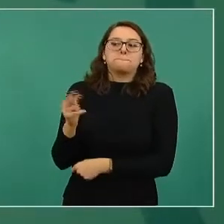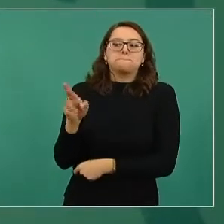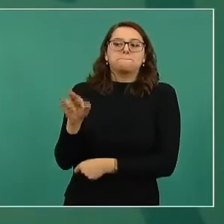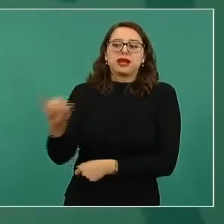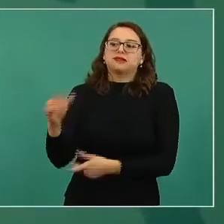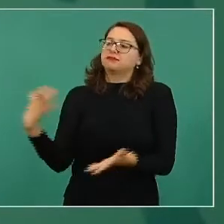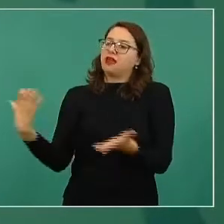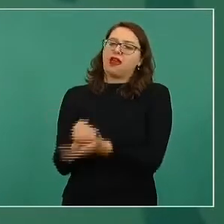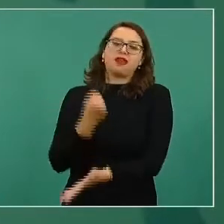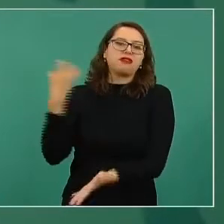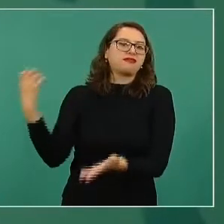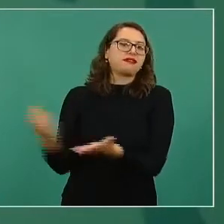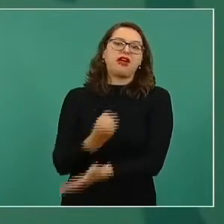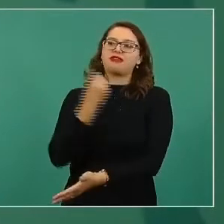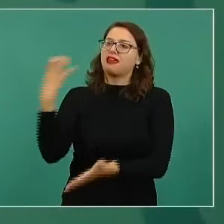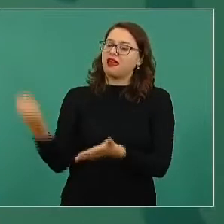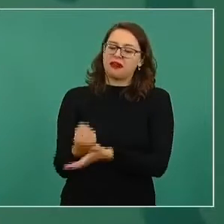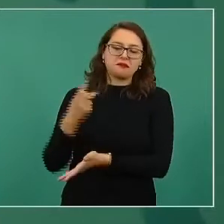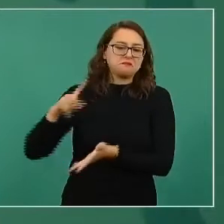Arrasaban.